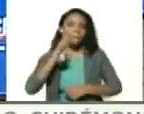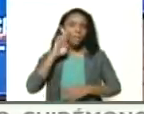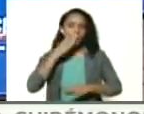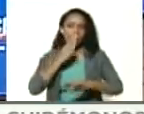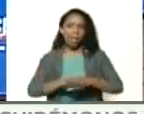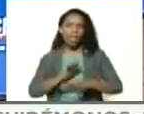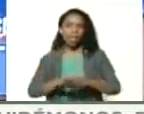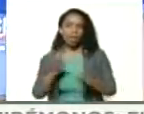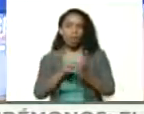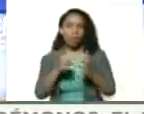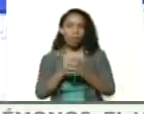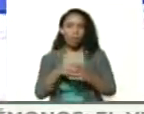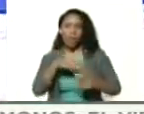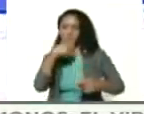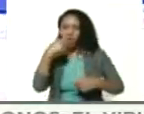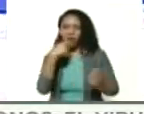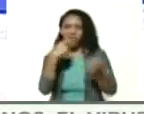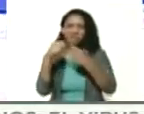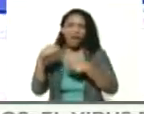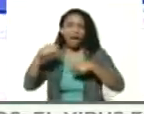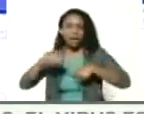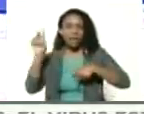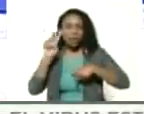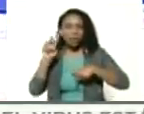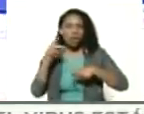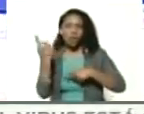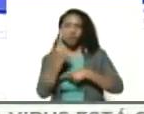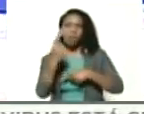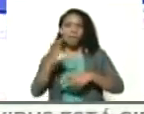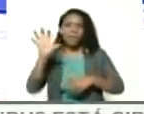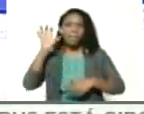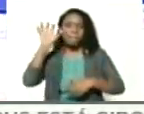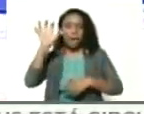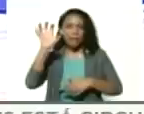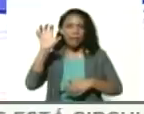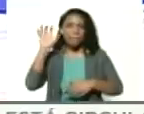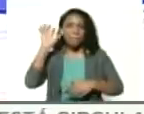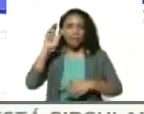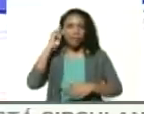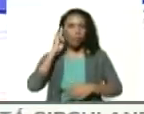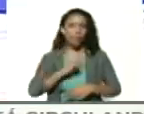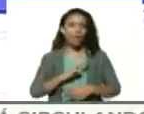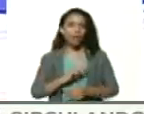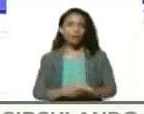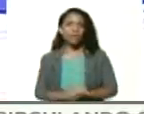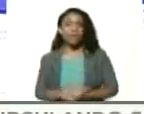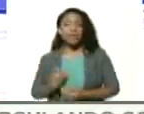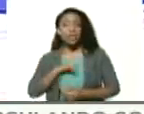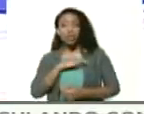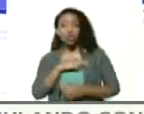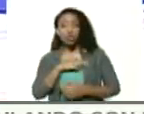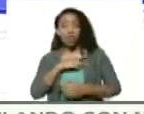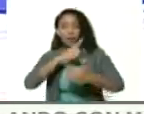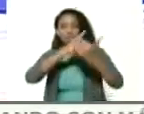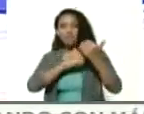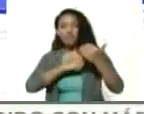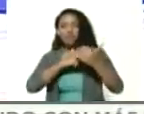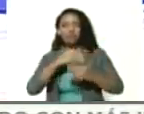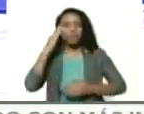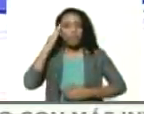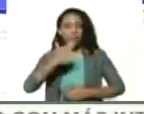contrabando. Del lado venezolano, patria, patria bolivariana y nuestra Fuerza Armada Nacional